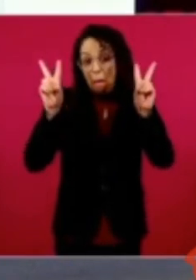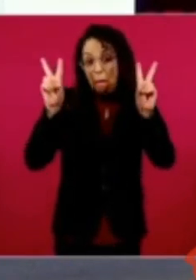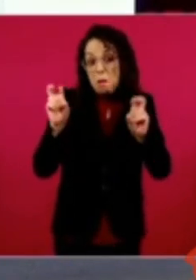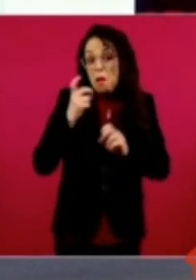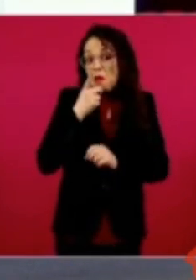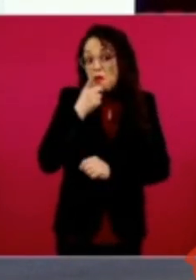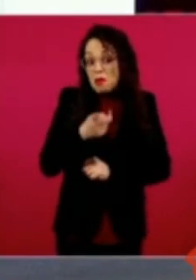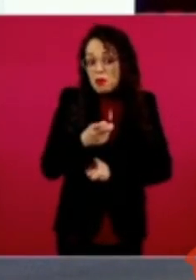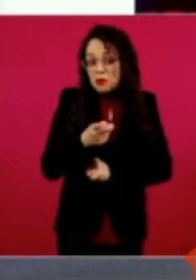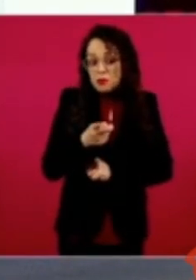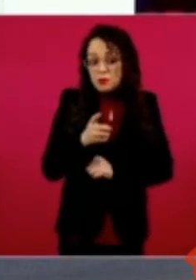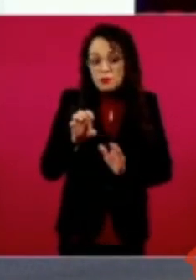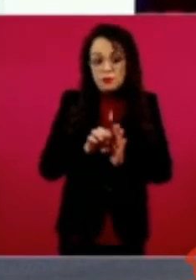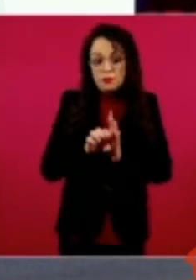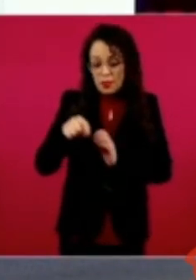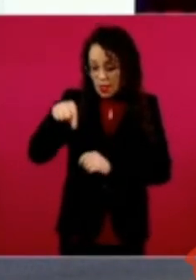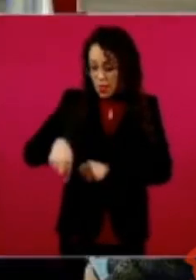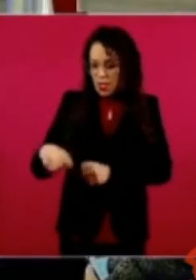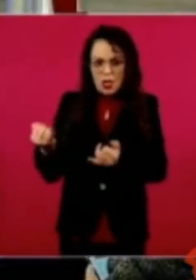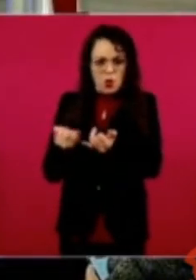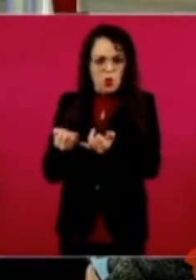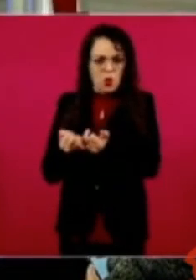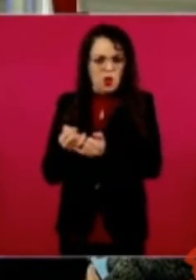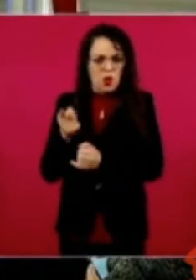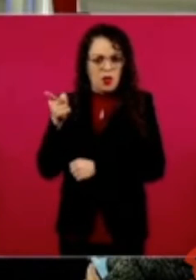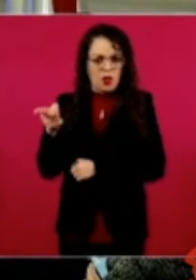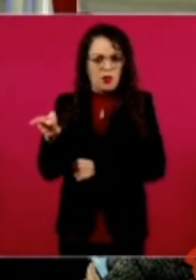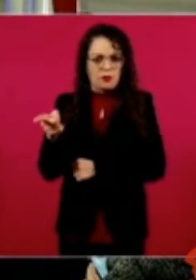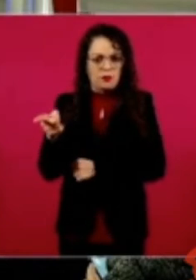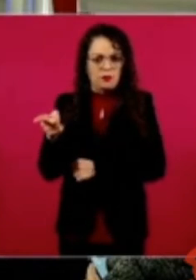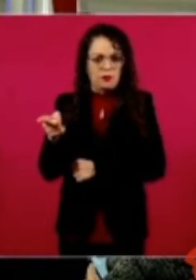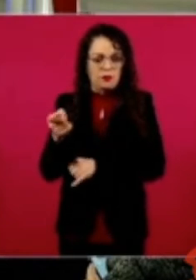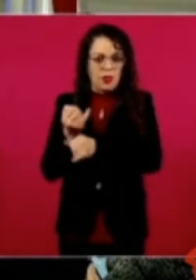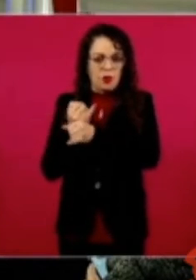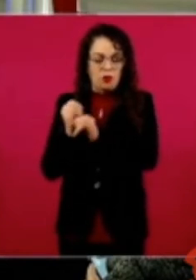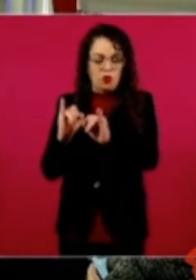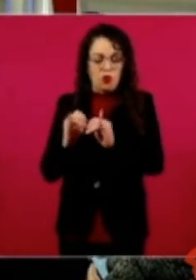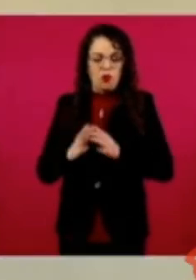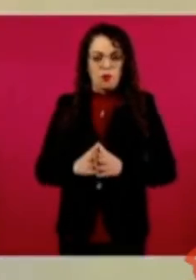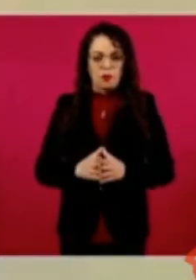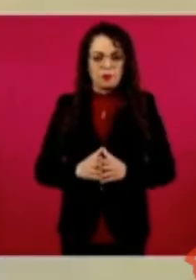Como el de aquí, que es autónomo, el federal.